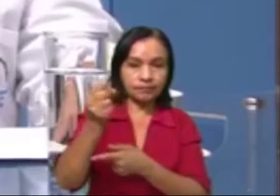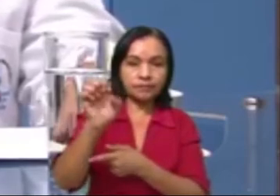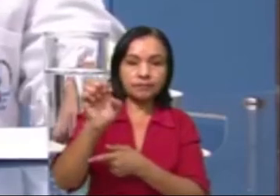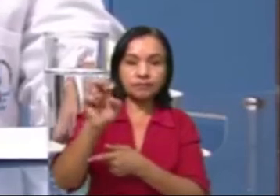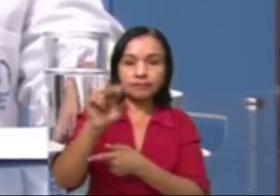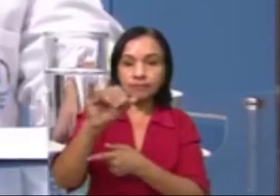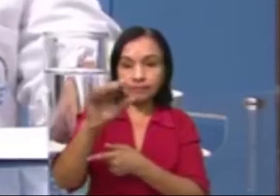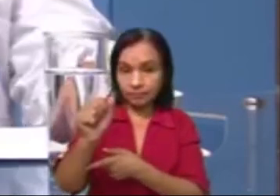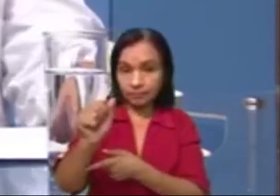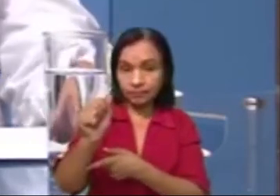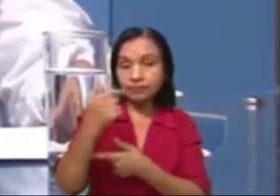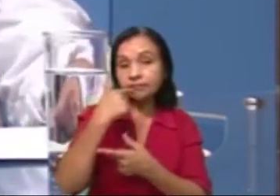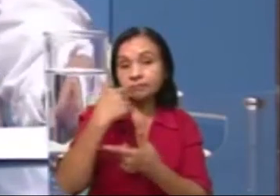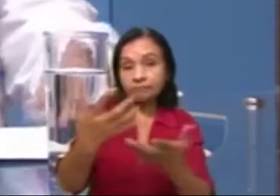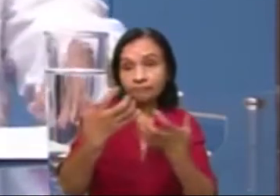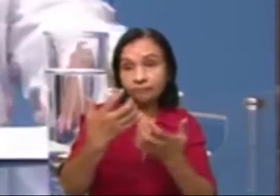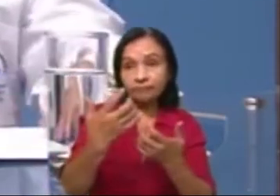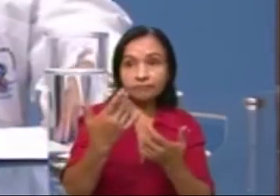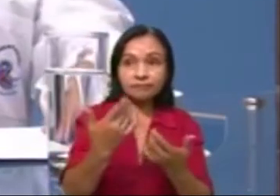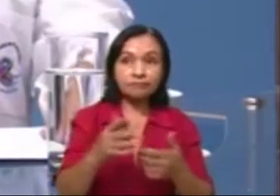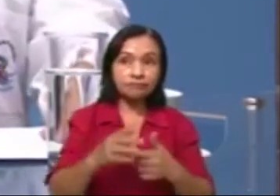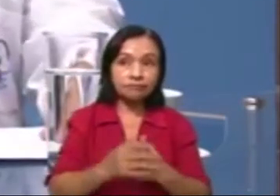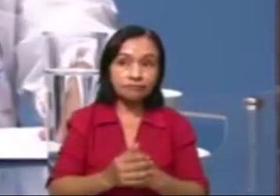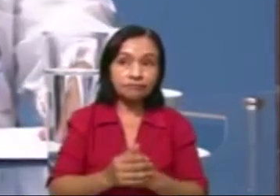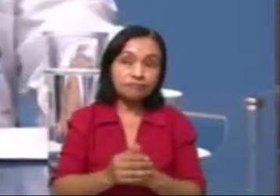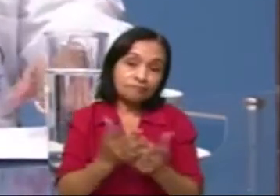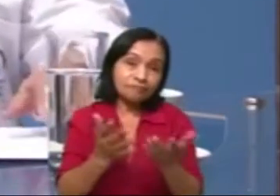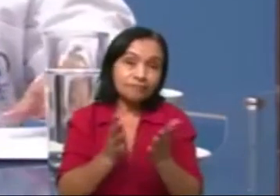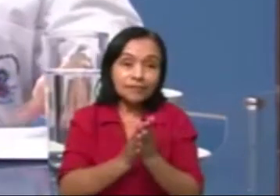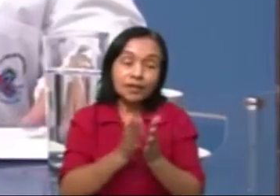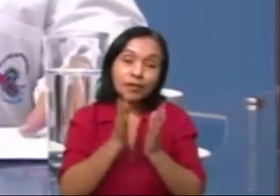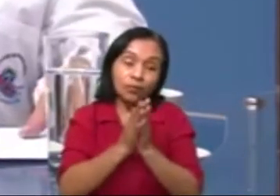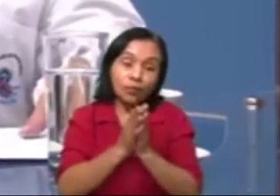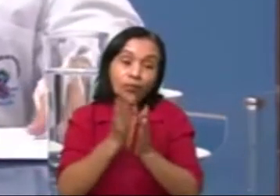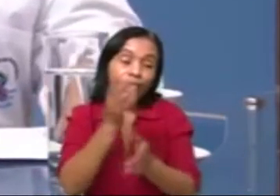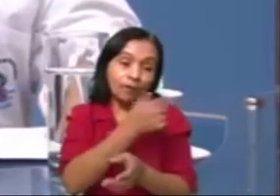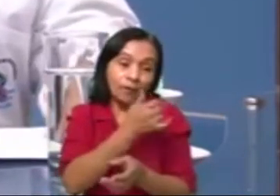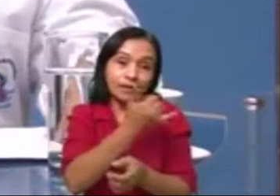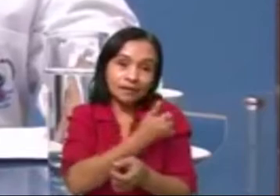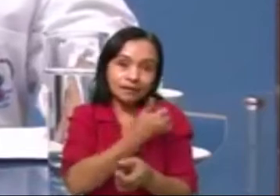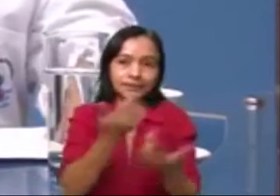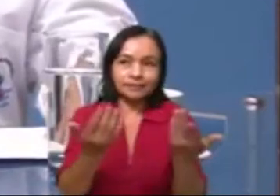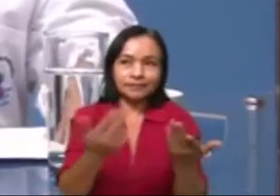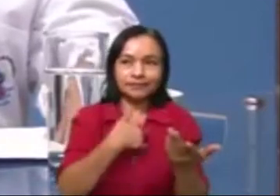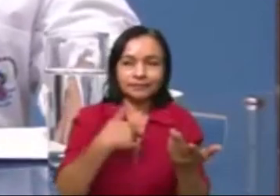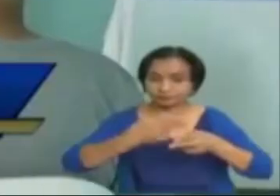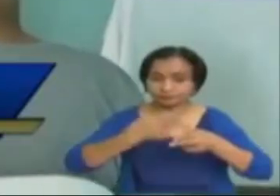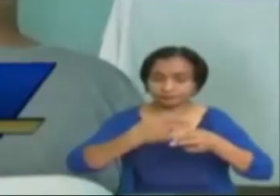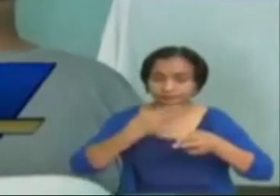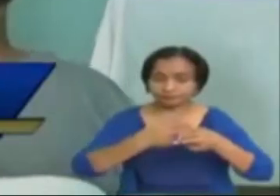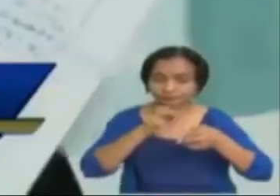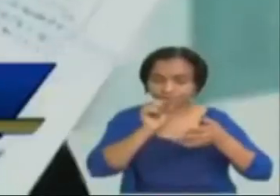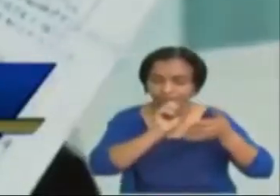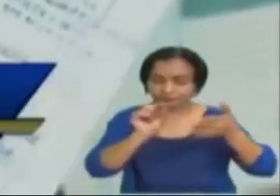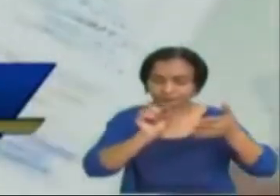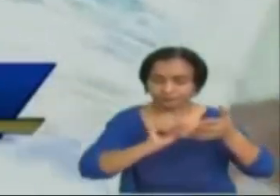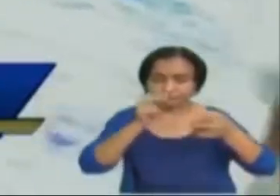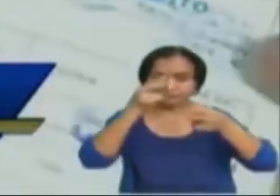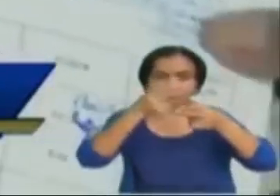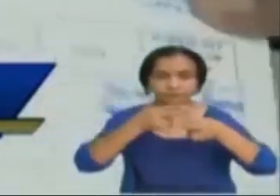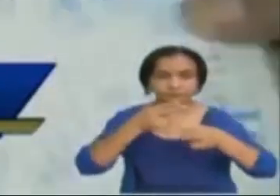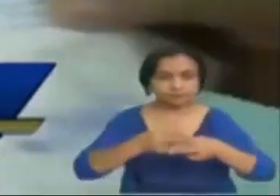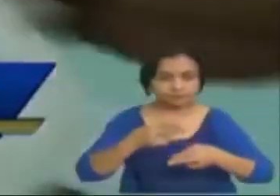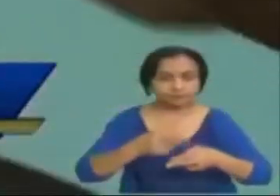personas te piden, hasta es con gusto ahora, póngame Sputnik Light, póngame AstraZeneca, pero las tenemos. Estamos aplicando refuerzo